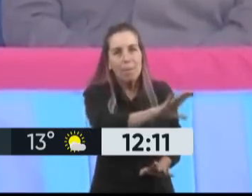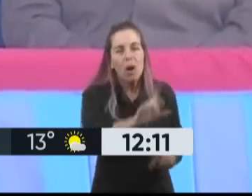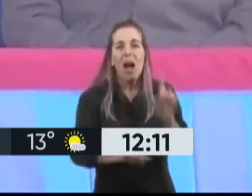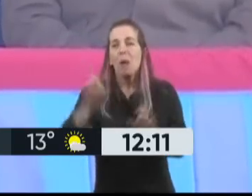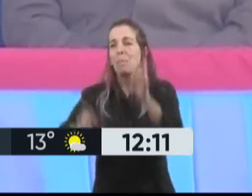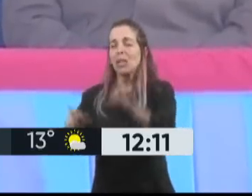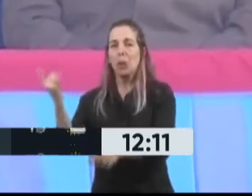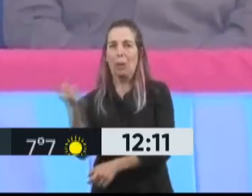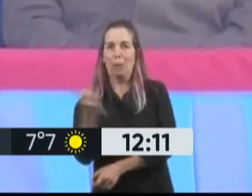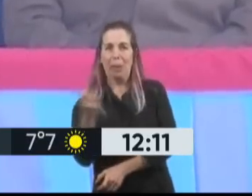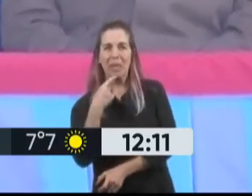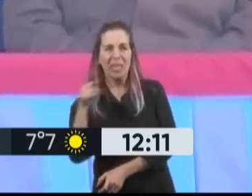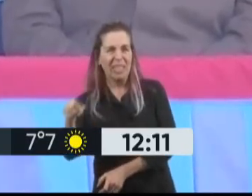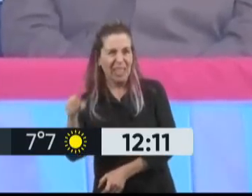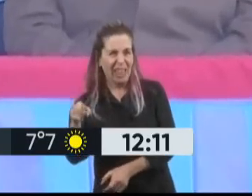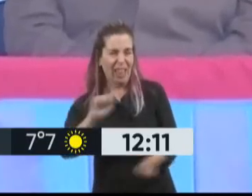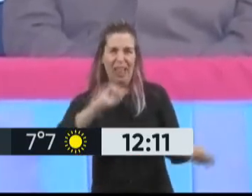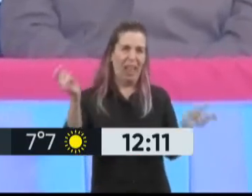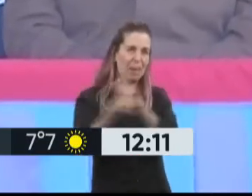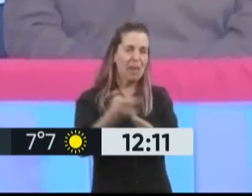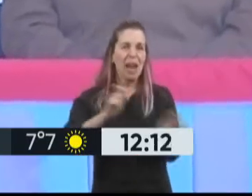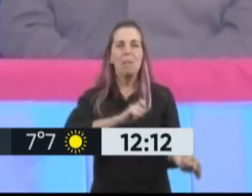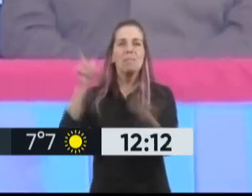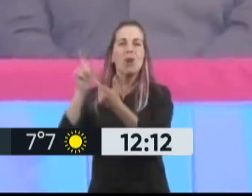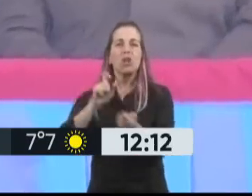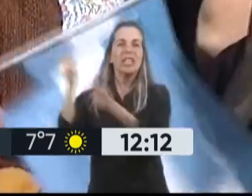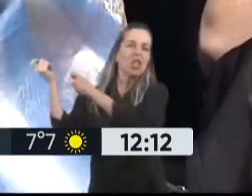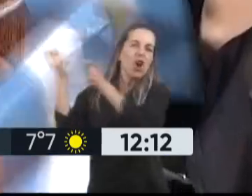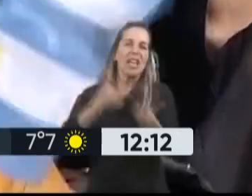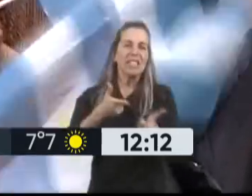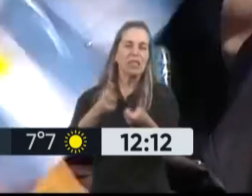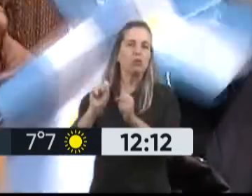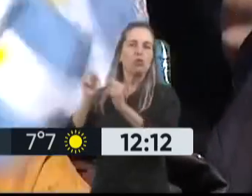modelo fracasado de sustitución de importaciones.